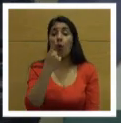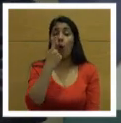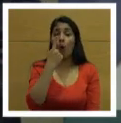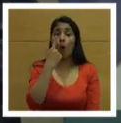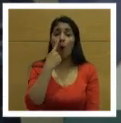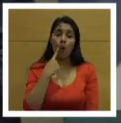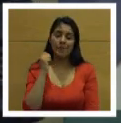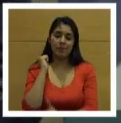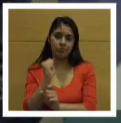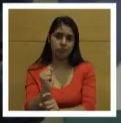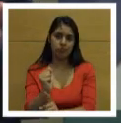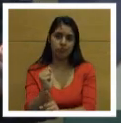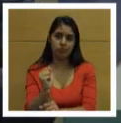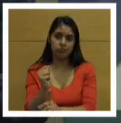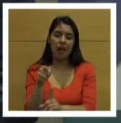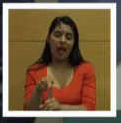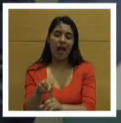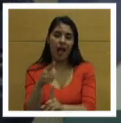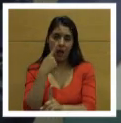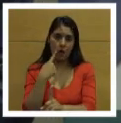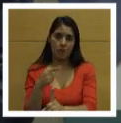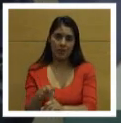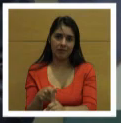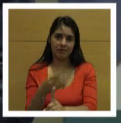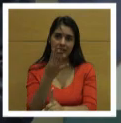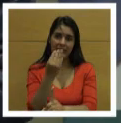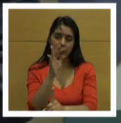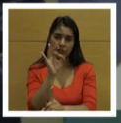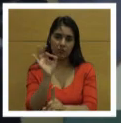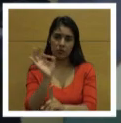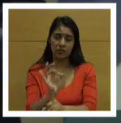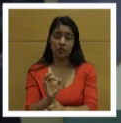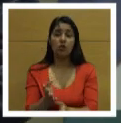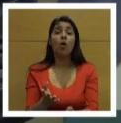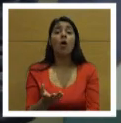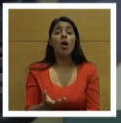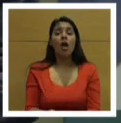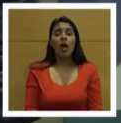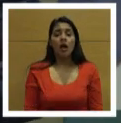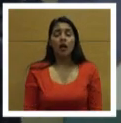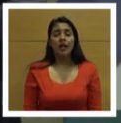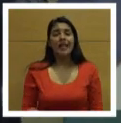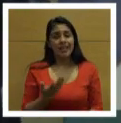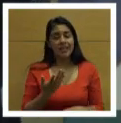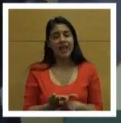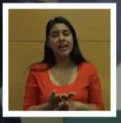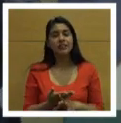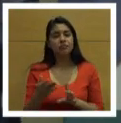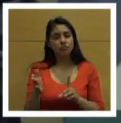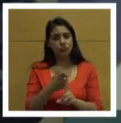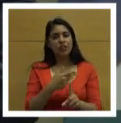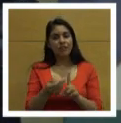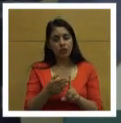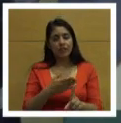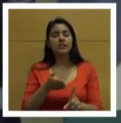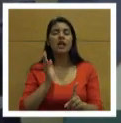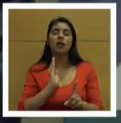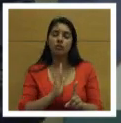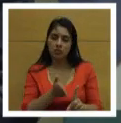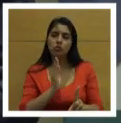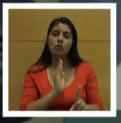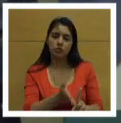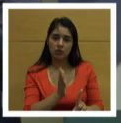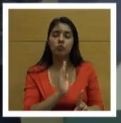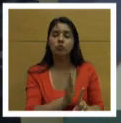hombre, y había, en definitiva, como se ha señalado también en las exposiciones anteriores, de alguna manera una violencia sistemática con respecto a un